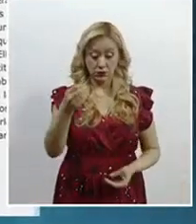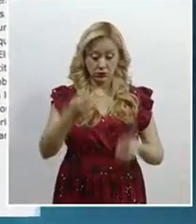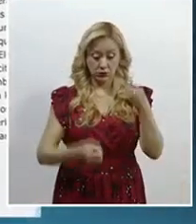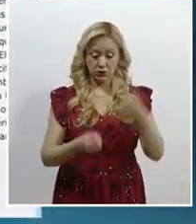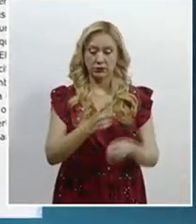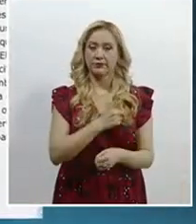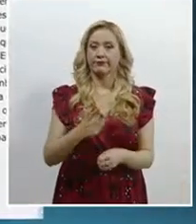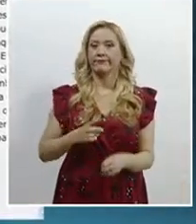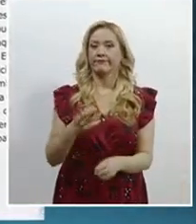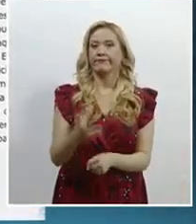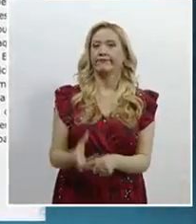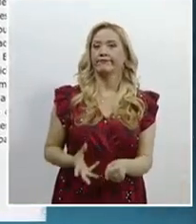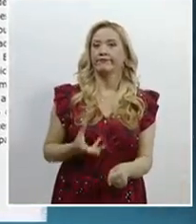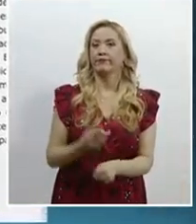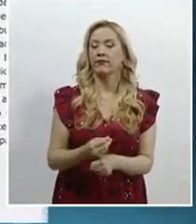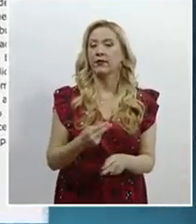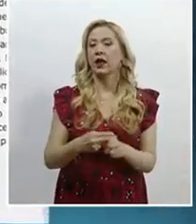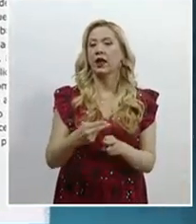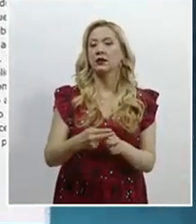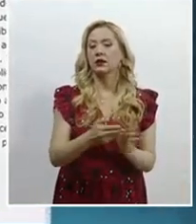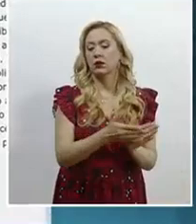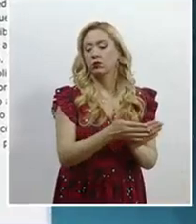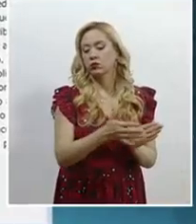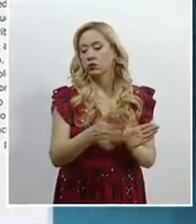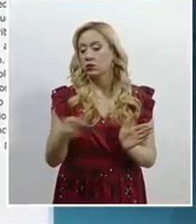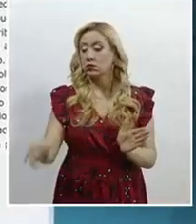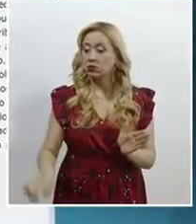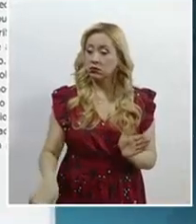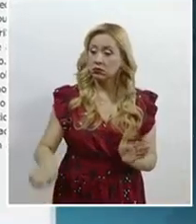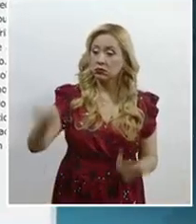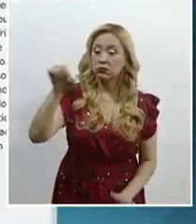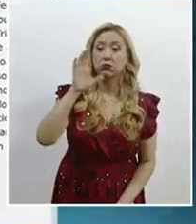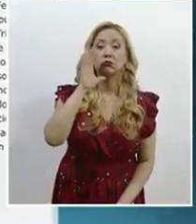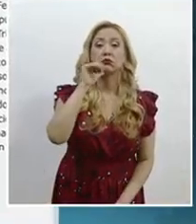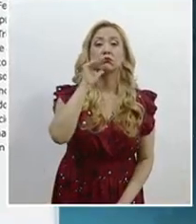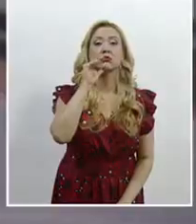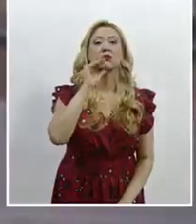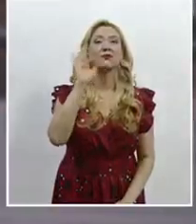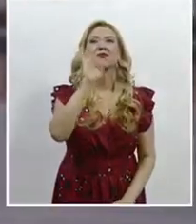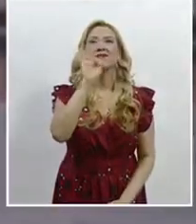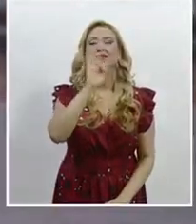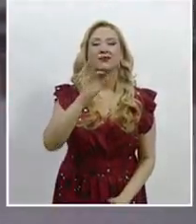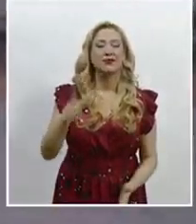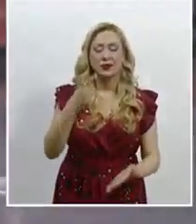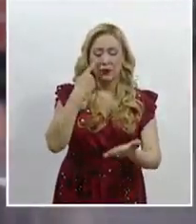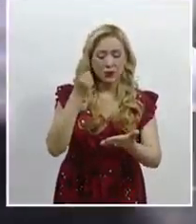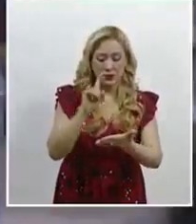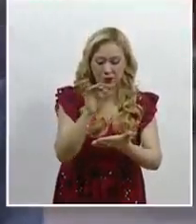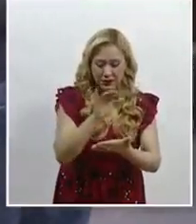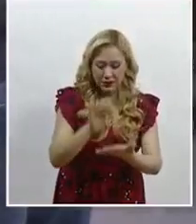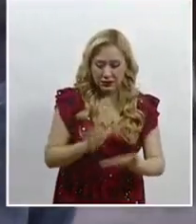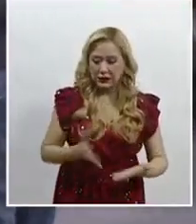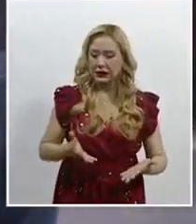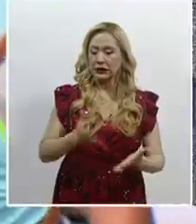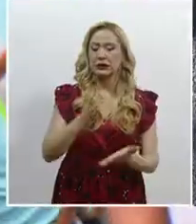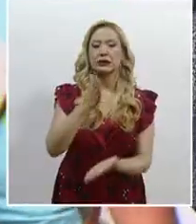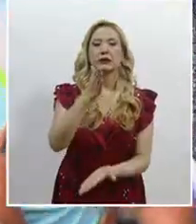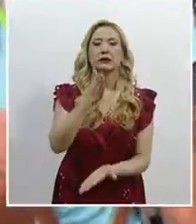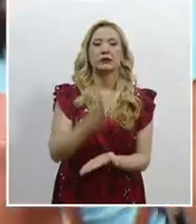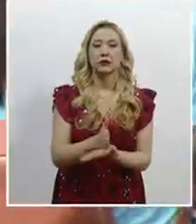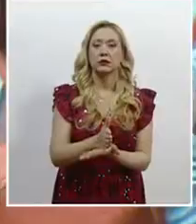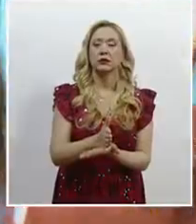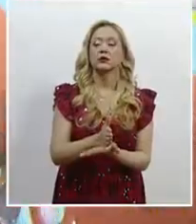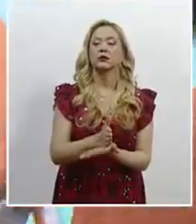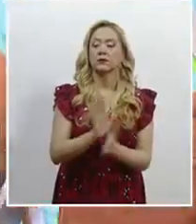el procedimiento hasta la etapa en la que el adulto mayor no haya podido realizar los actos procesales necesarios para el ejercicio de su